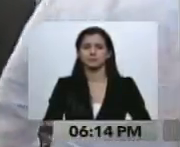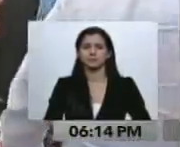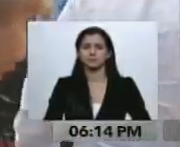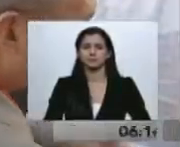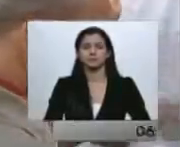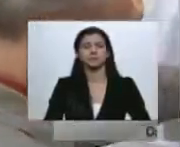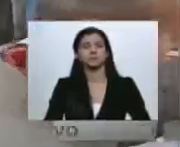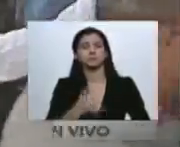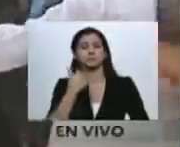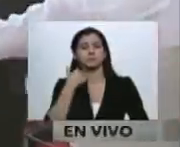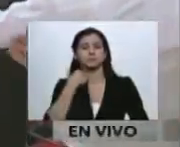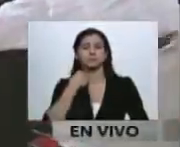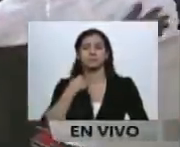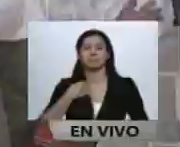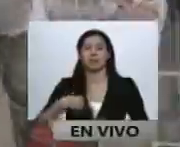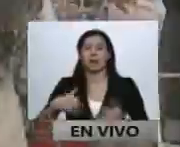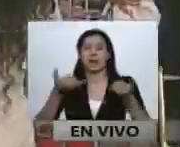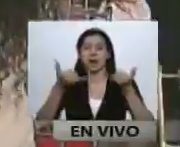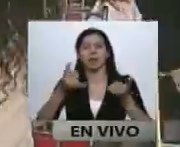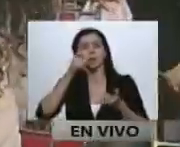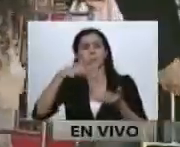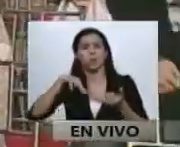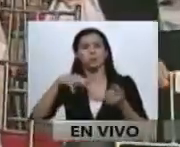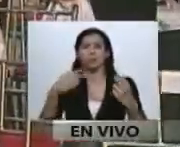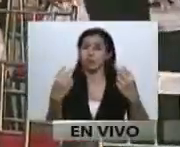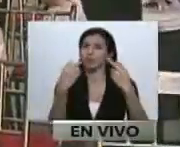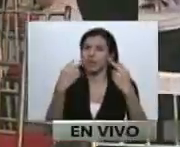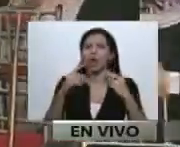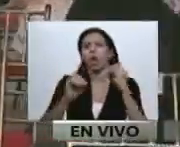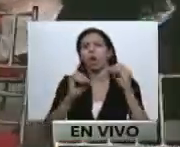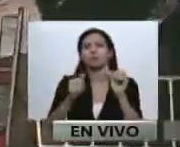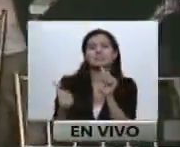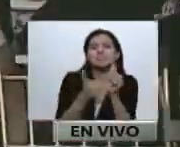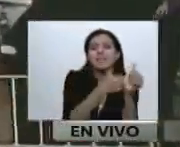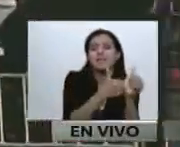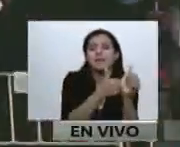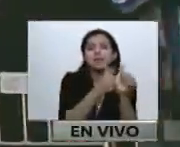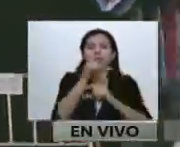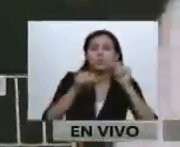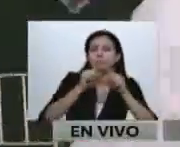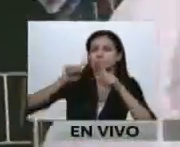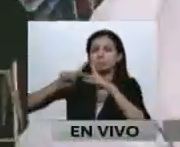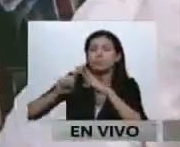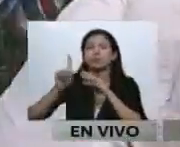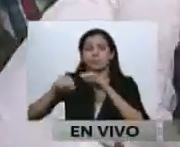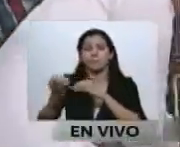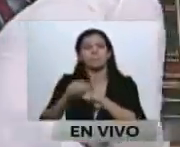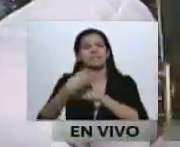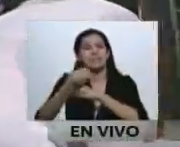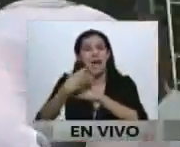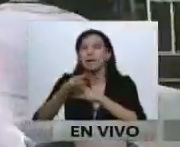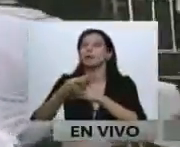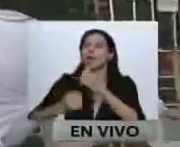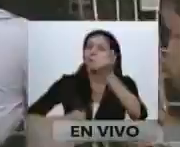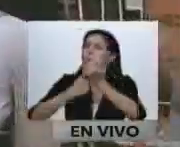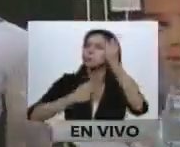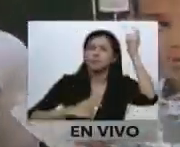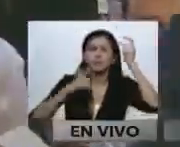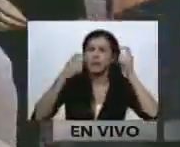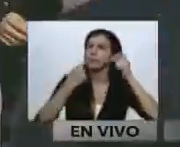Y a esta hora el pueblo venezolano que nos sigue a través de las redes sociales también posiciona sus mensajes de apoyo al comandante